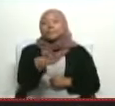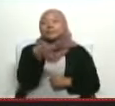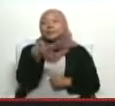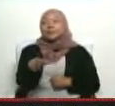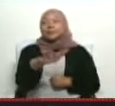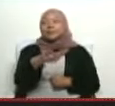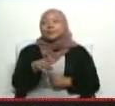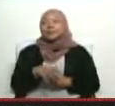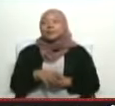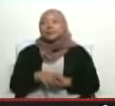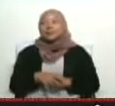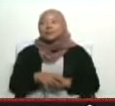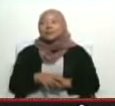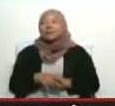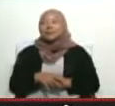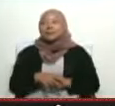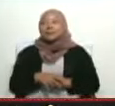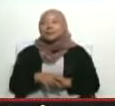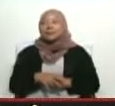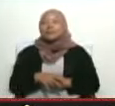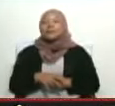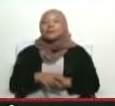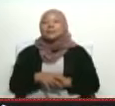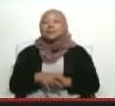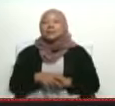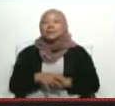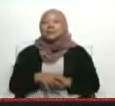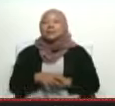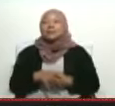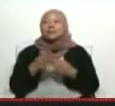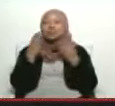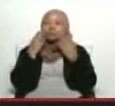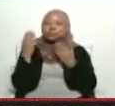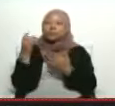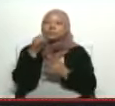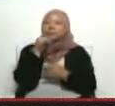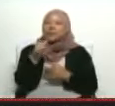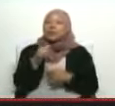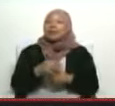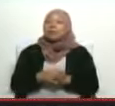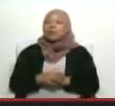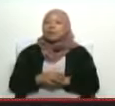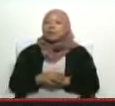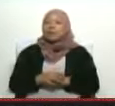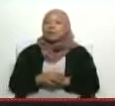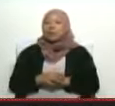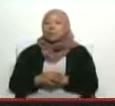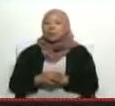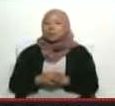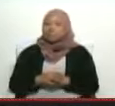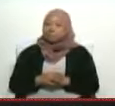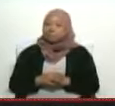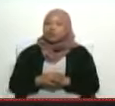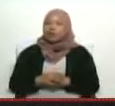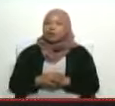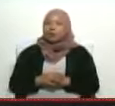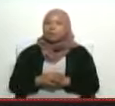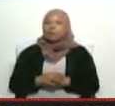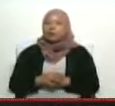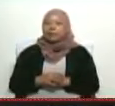una persona que se había evadido de una cárcel militar. Calculemos entonces su